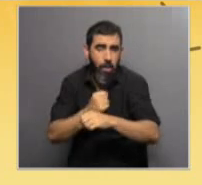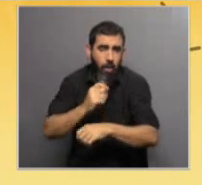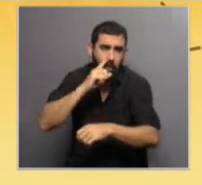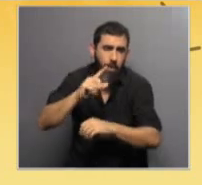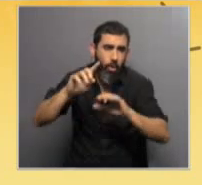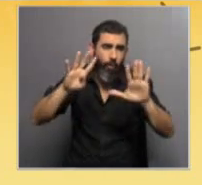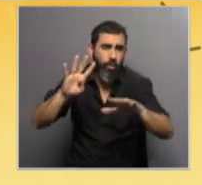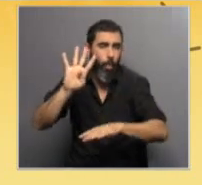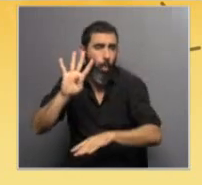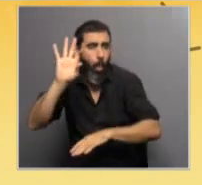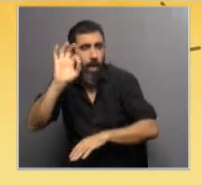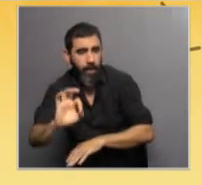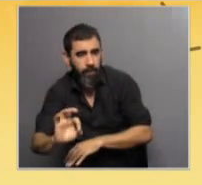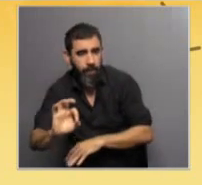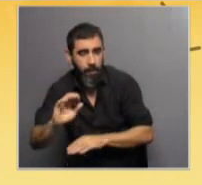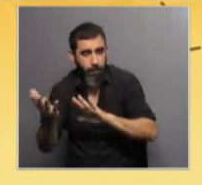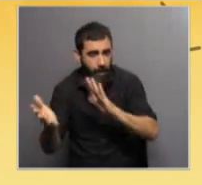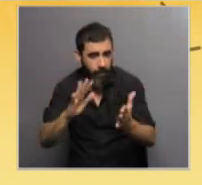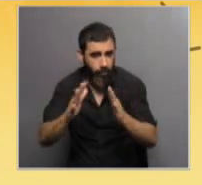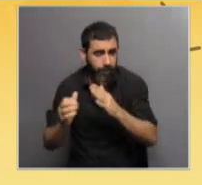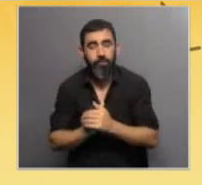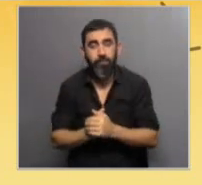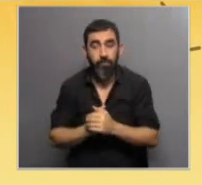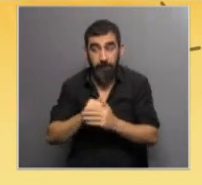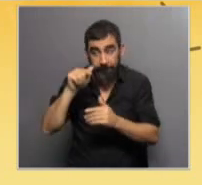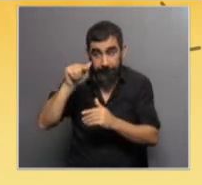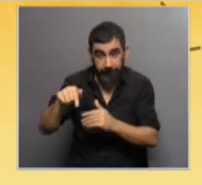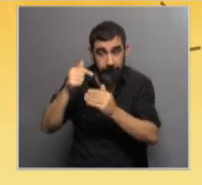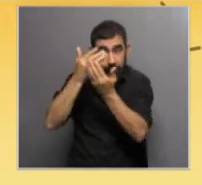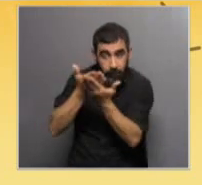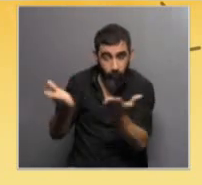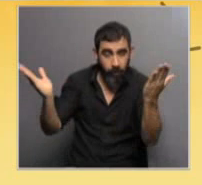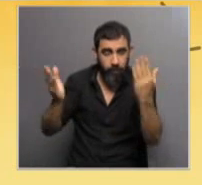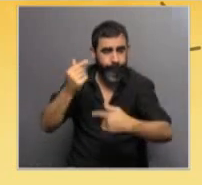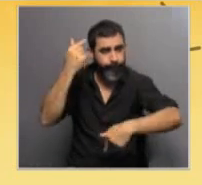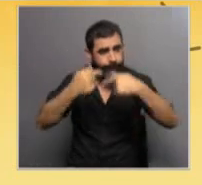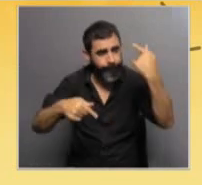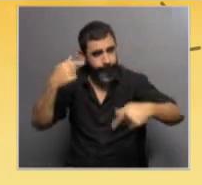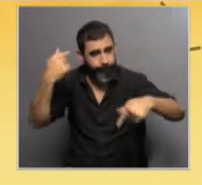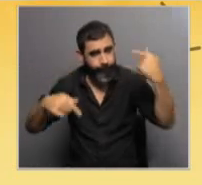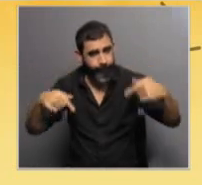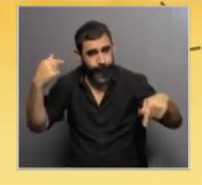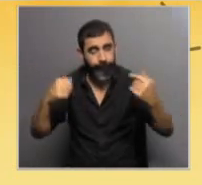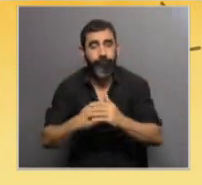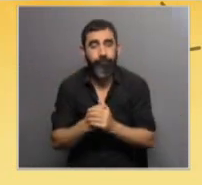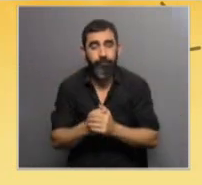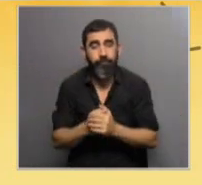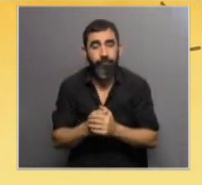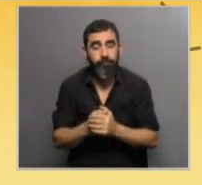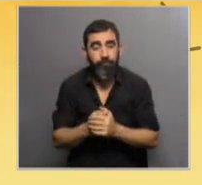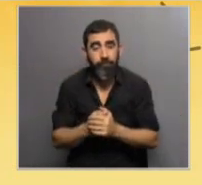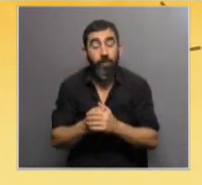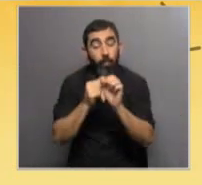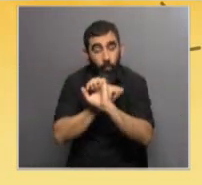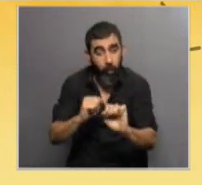siglo pasado en las cuales estábamos mostrando la numerosa capacidad que